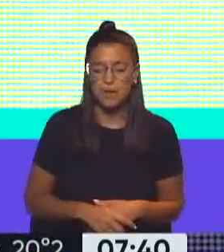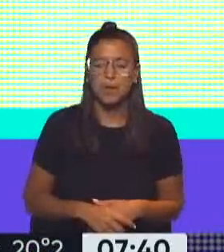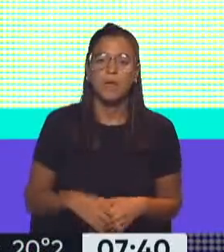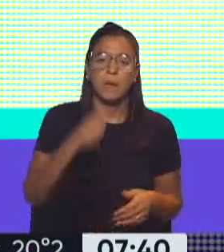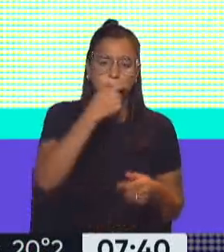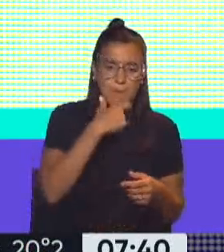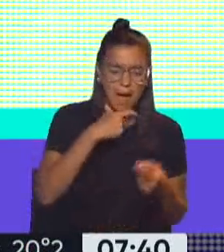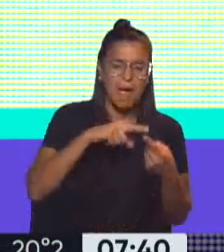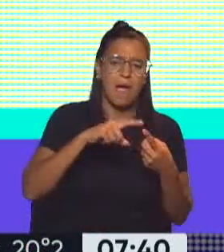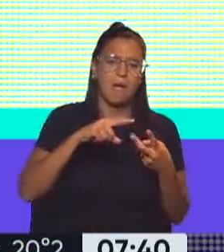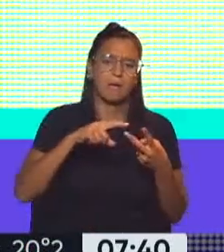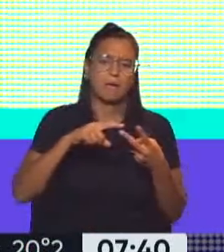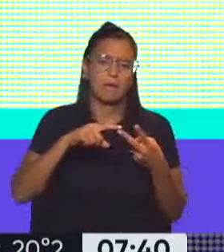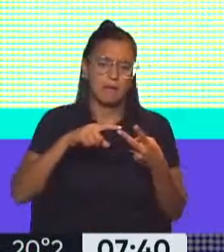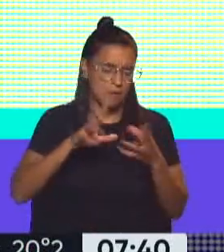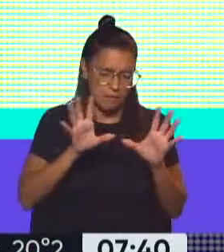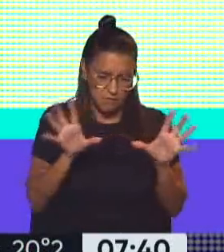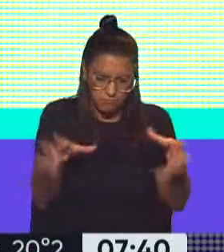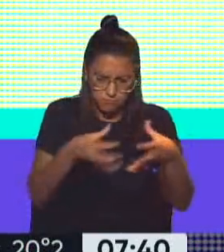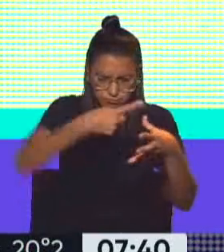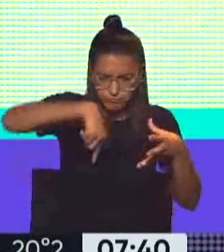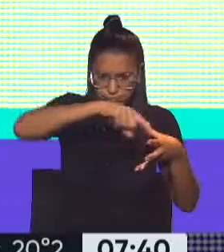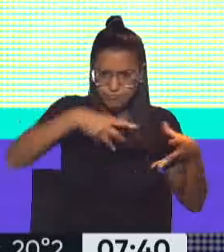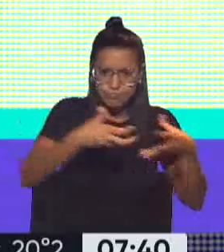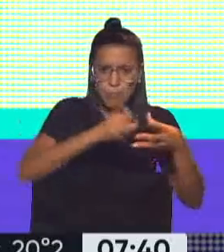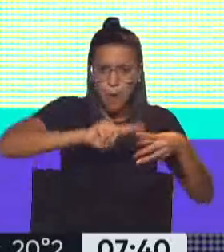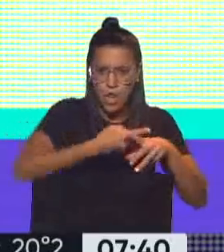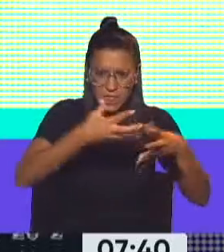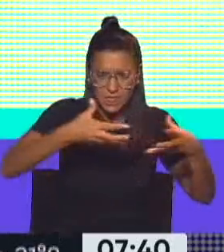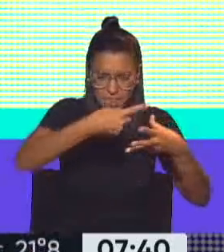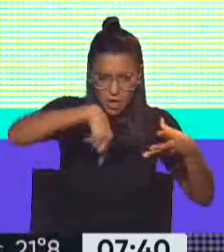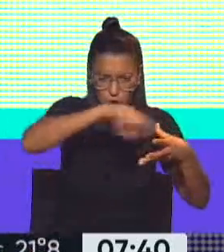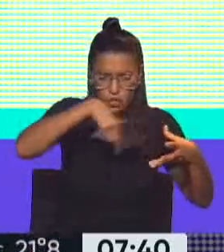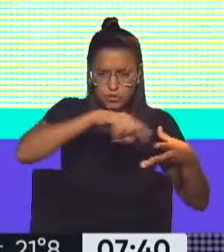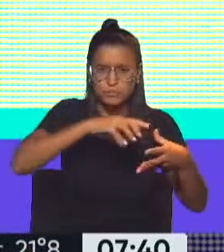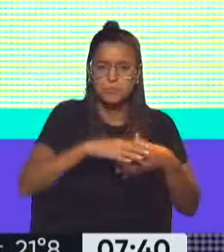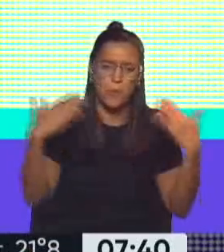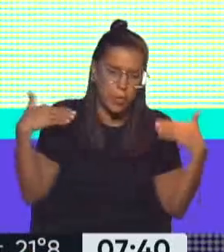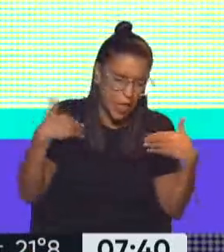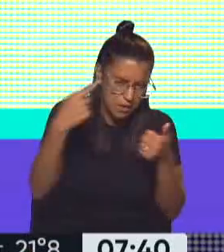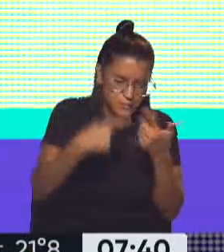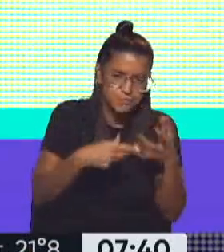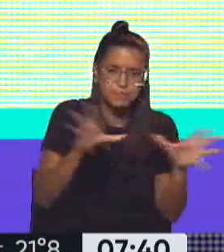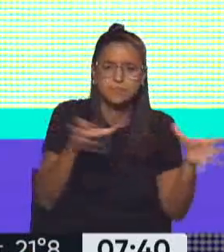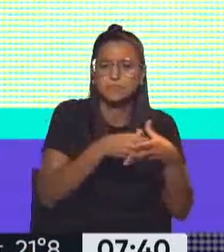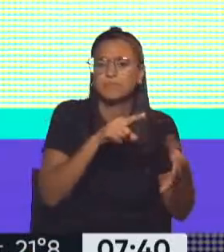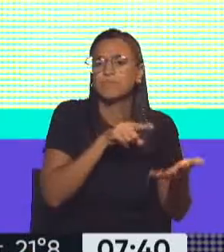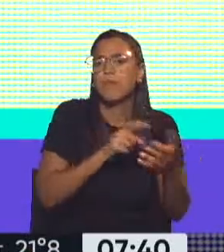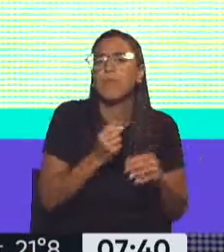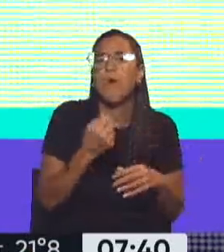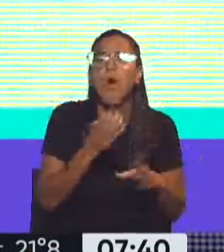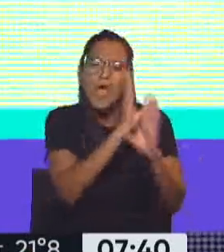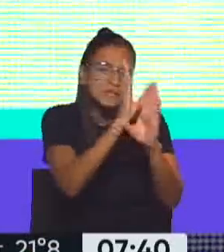Macri y todo ese conjunto de políticos, Vidal, son los patriarcas del